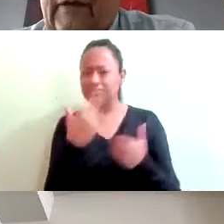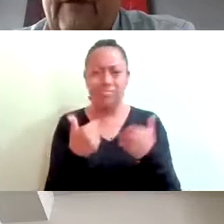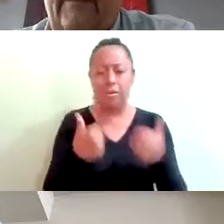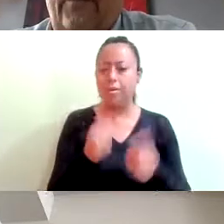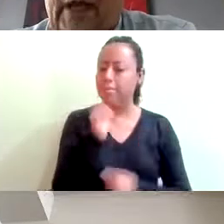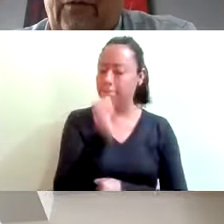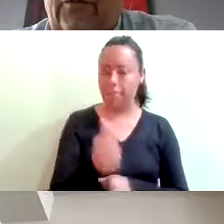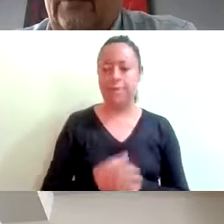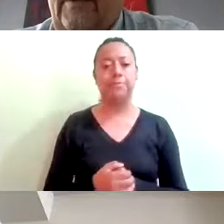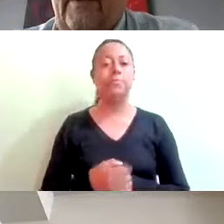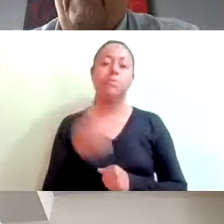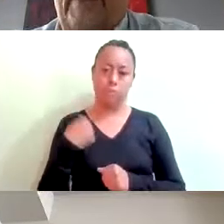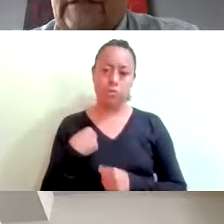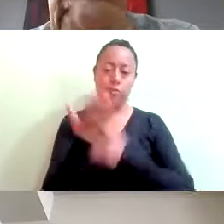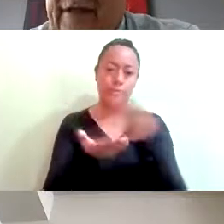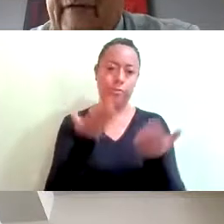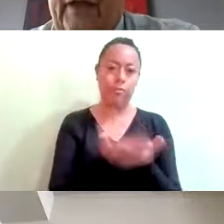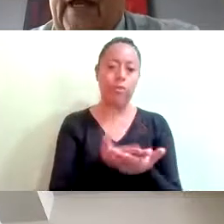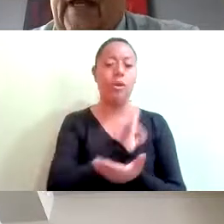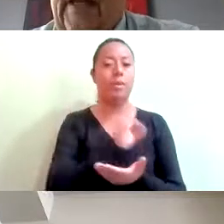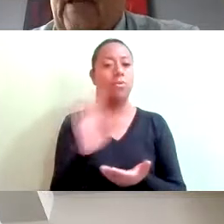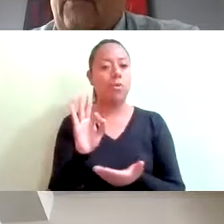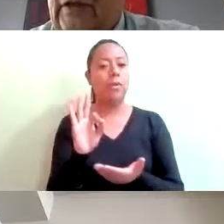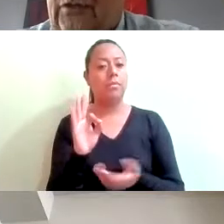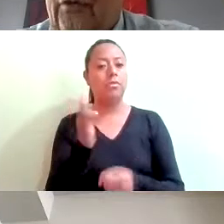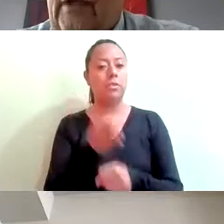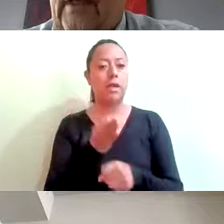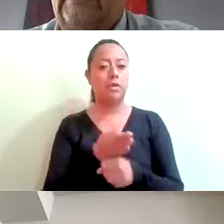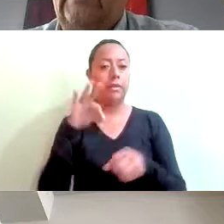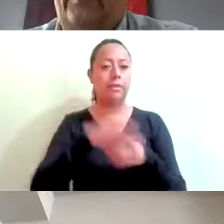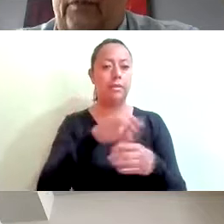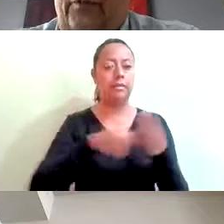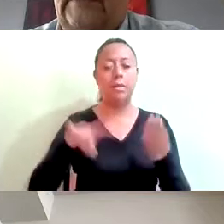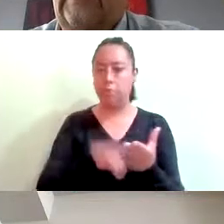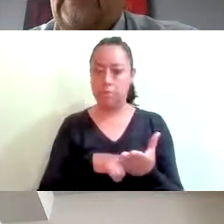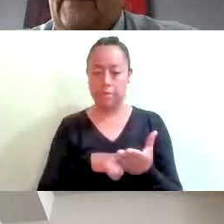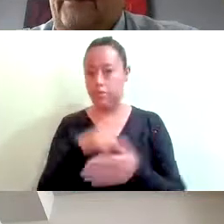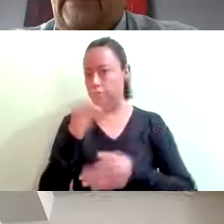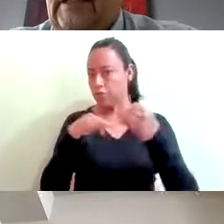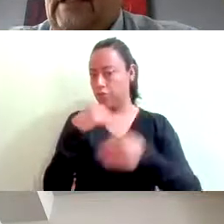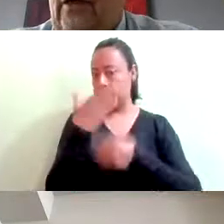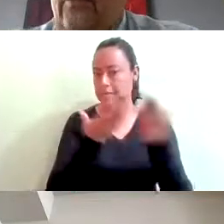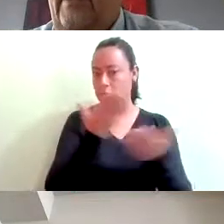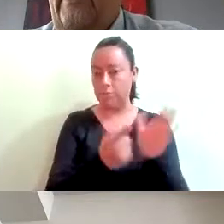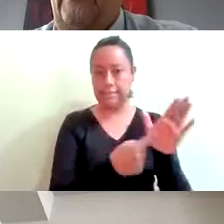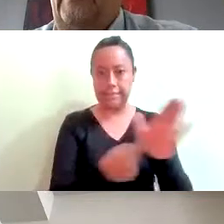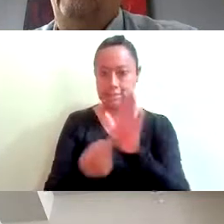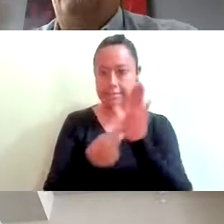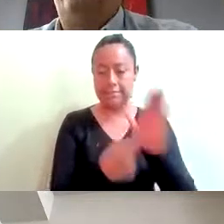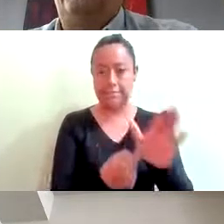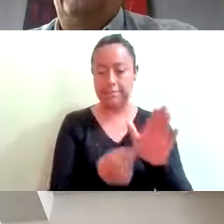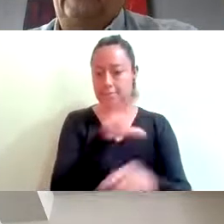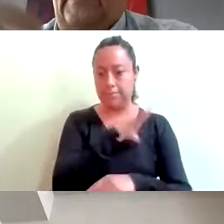que pudiéramos pasar a la votación de las propuestas que se presentaron en